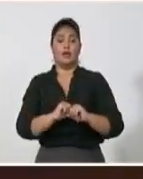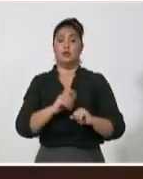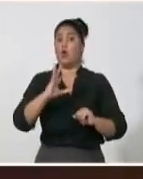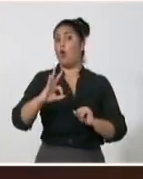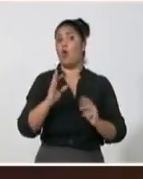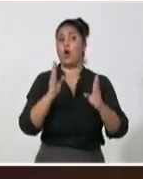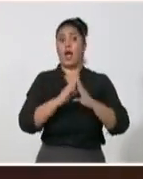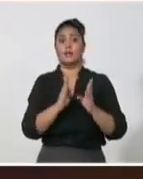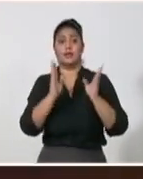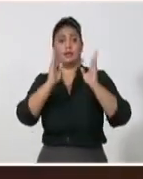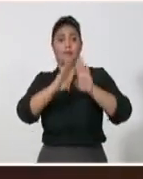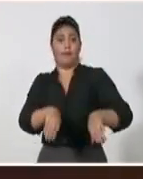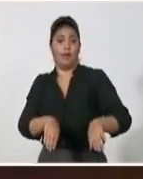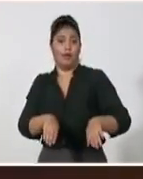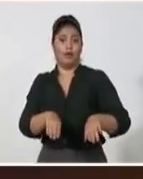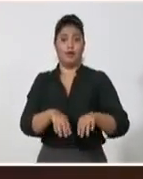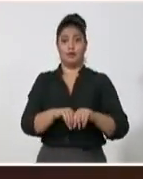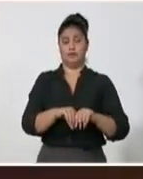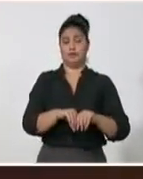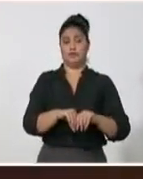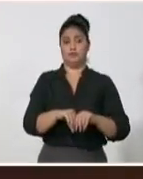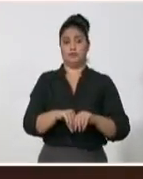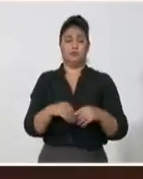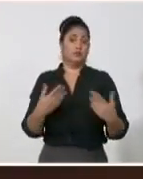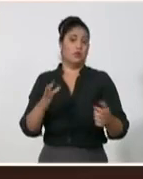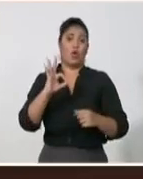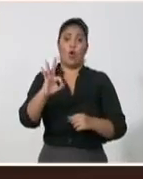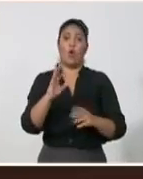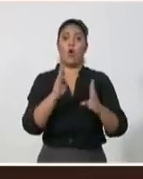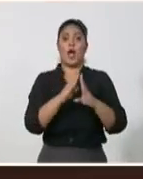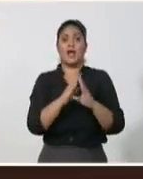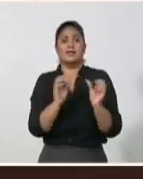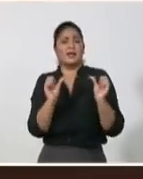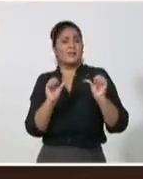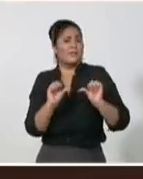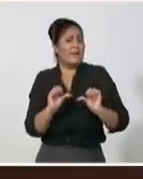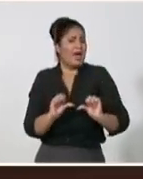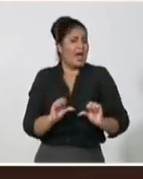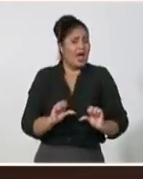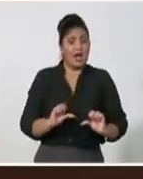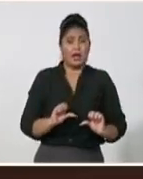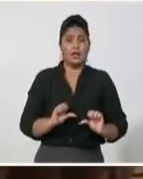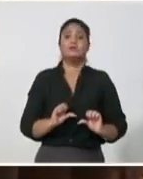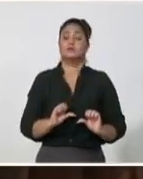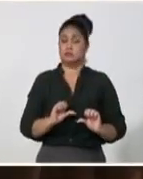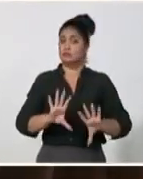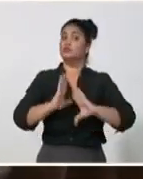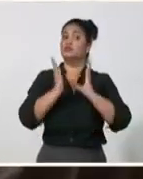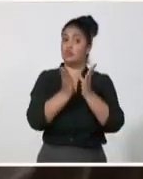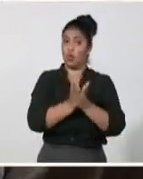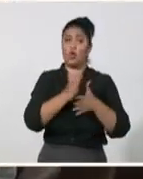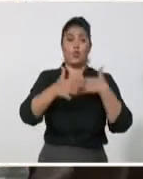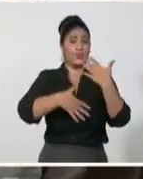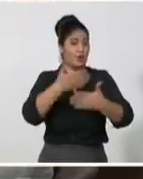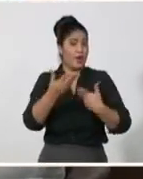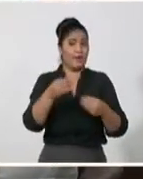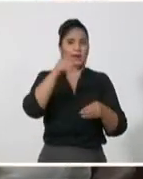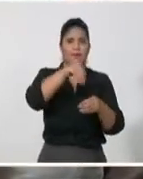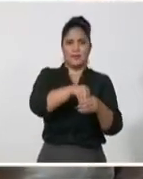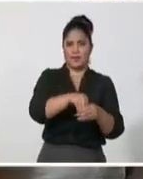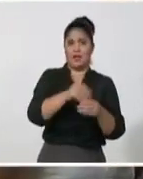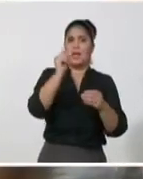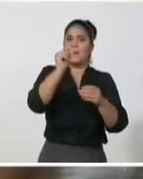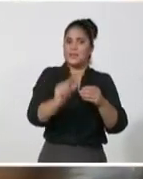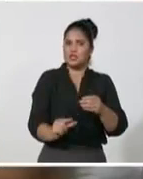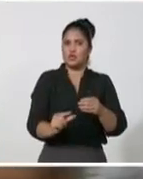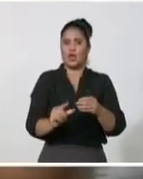tengo la solución, pero por lo menos puedo argumentar y puedo dirigir el trabajo político a explicar por qué estamos en esa situación. El cuadro que tiene